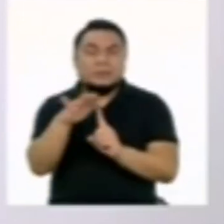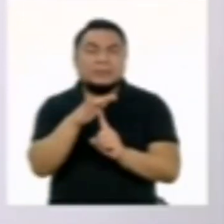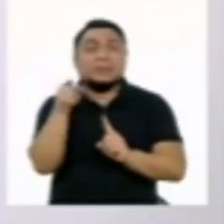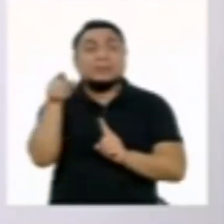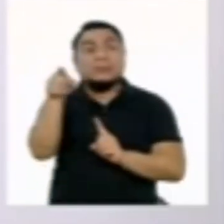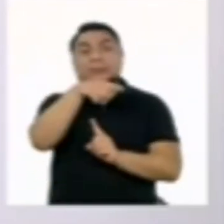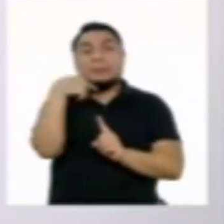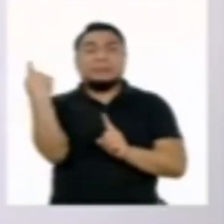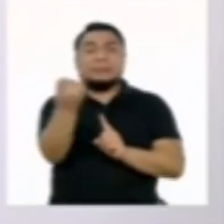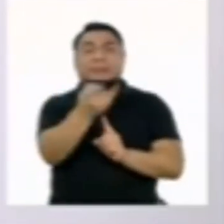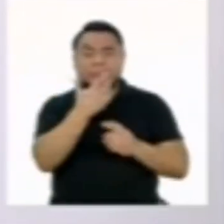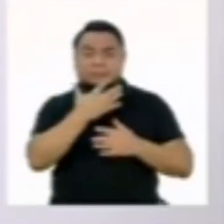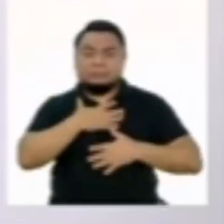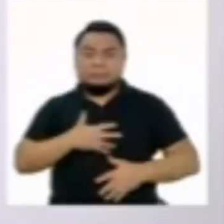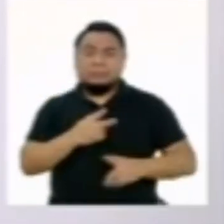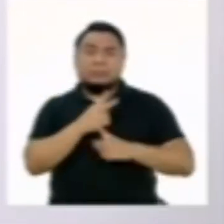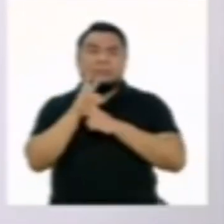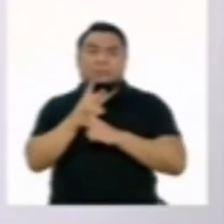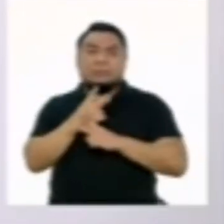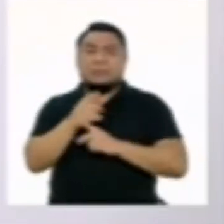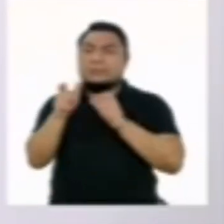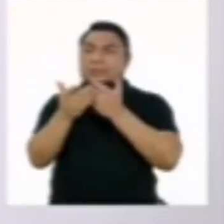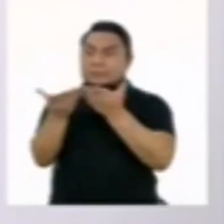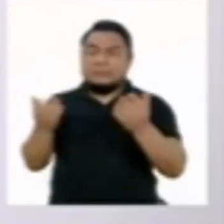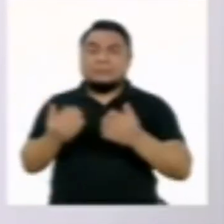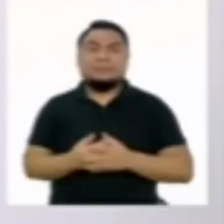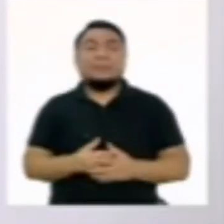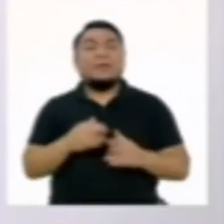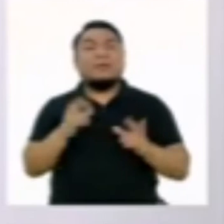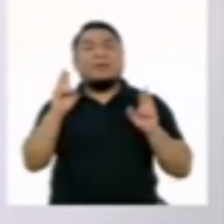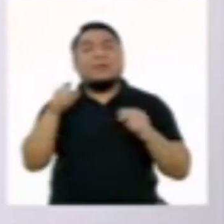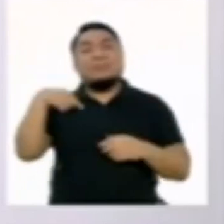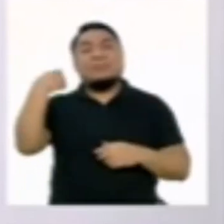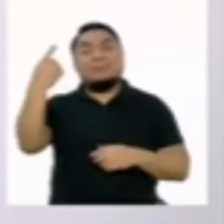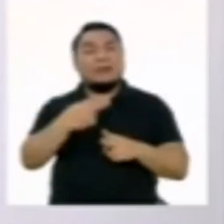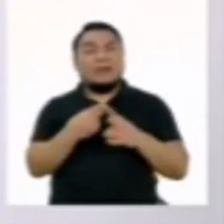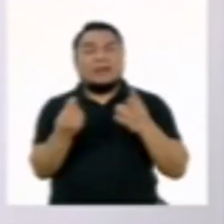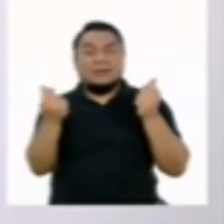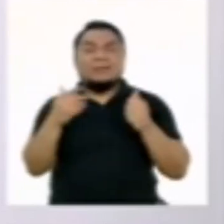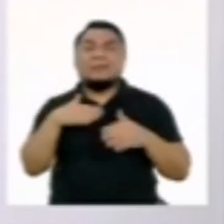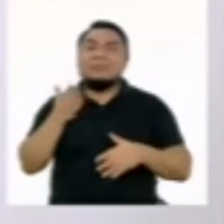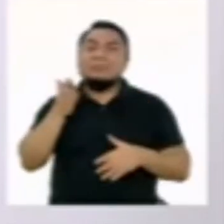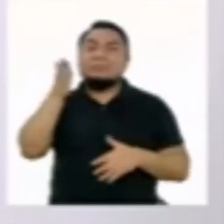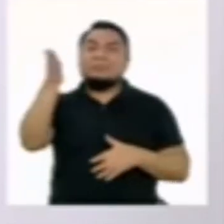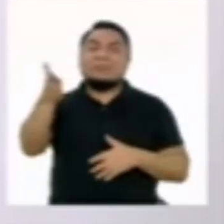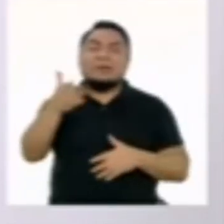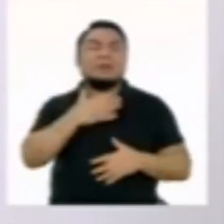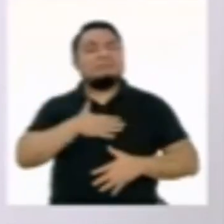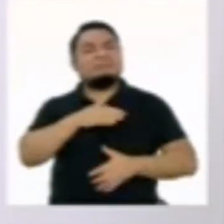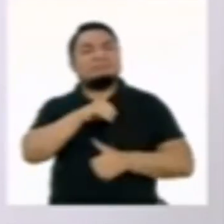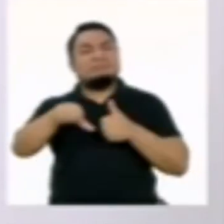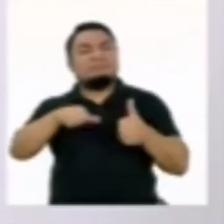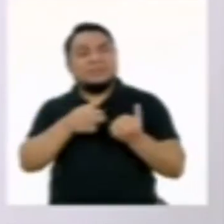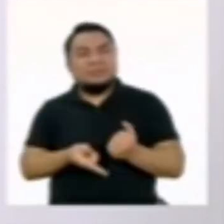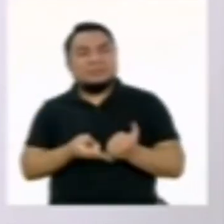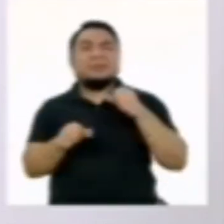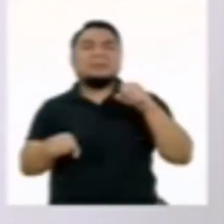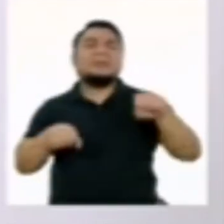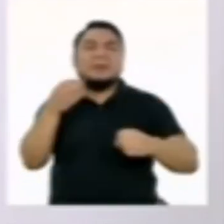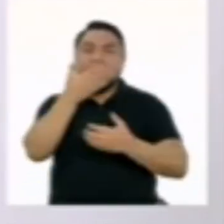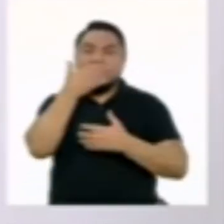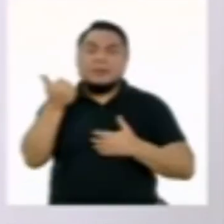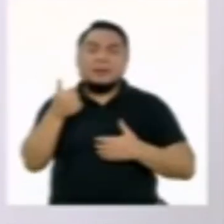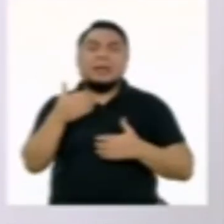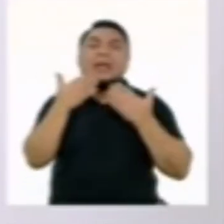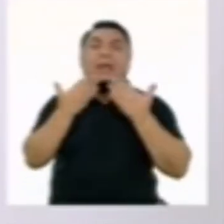nuestra integridad y la de quienes nos rodean. Espero que pronto podamos movernos por ciudades más amables y seguras